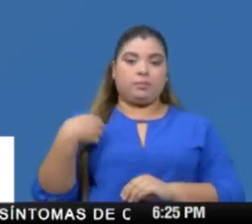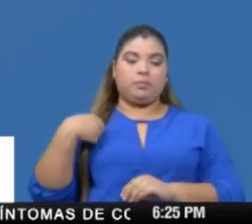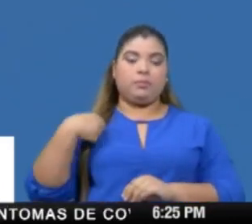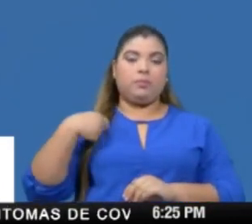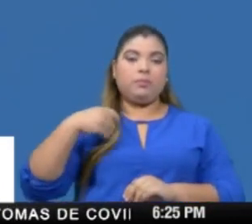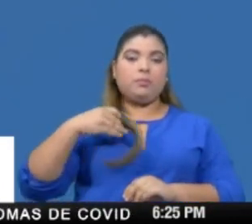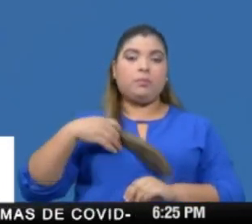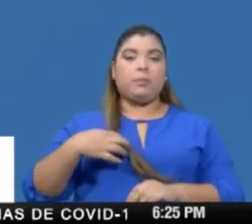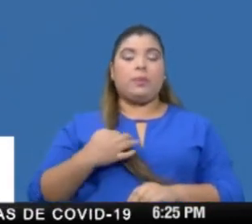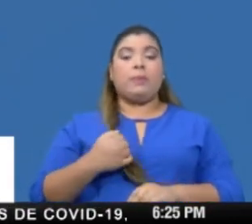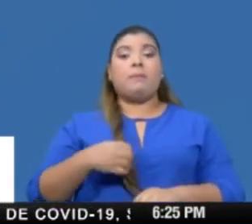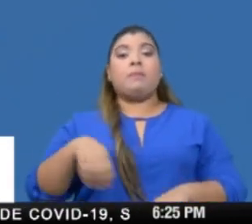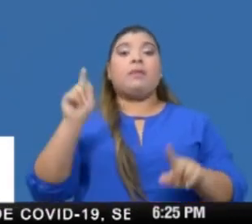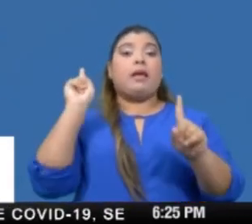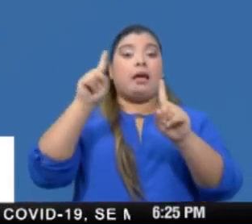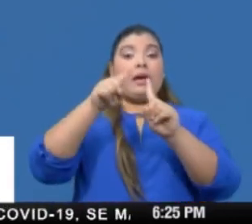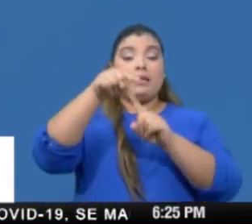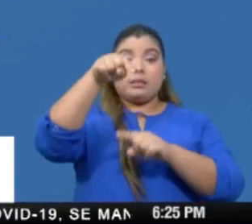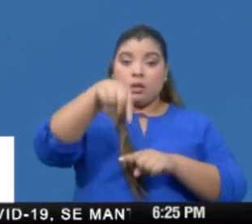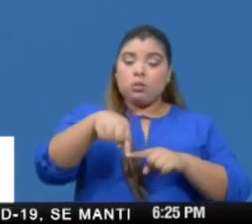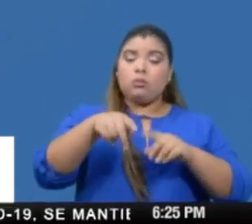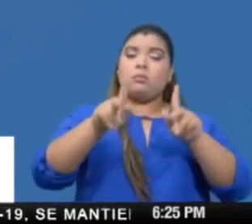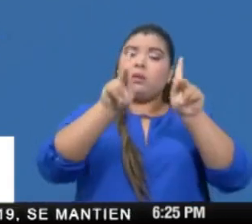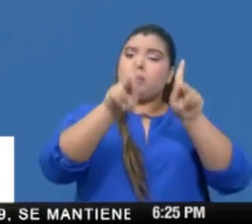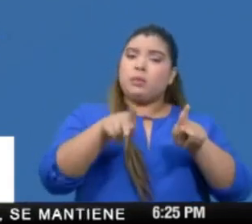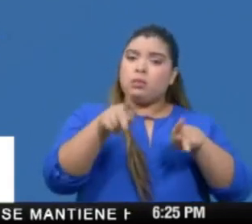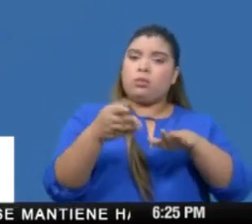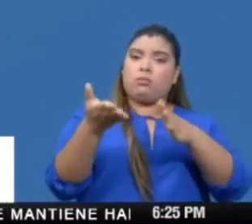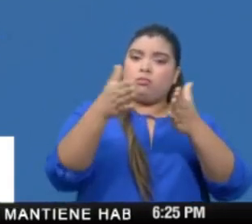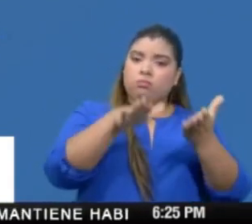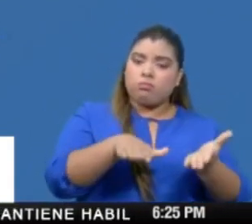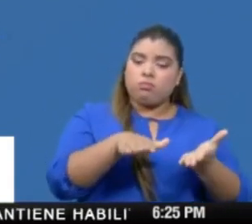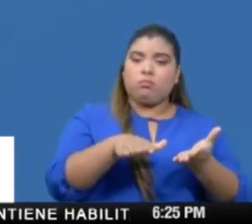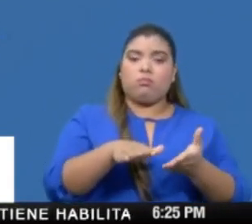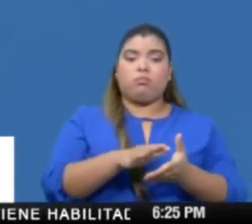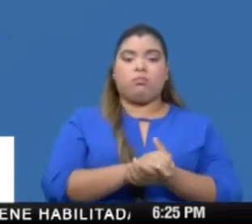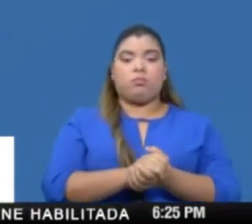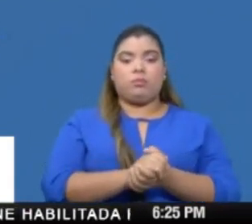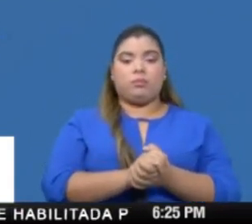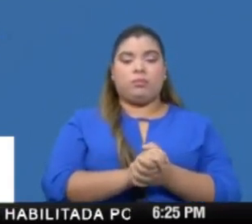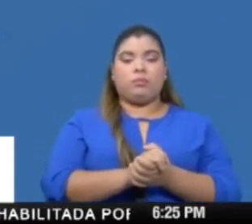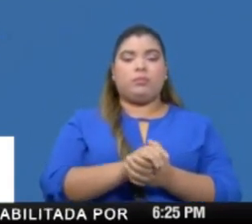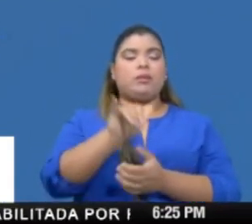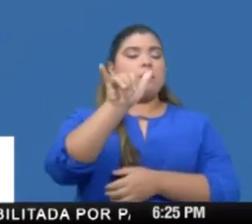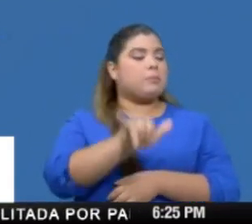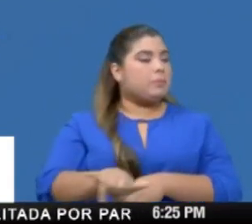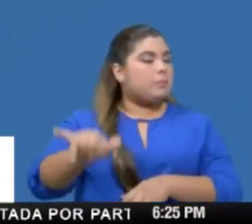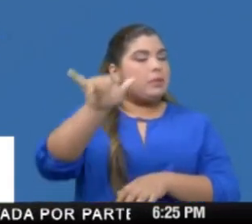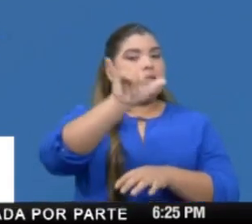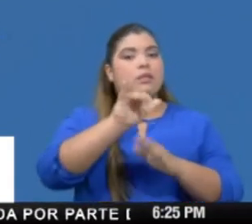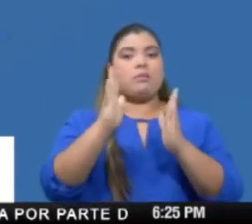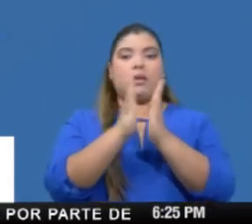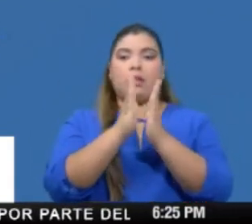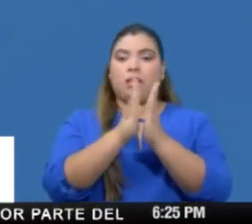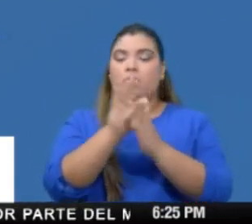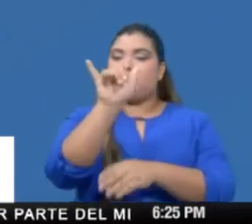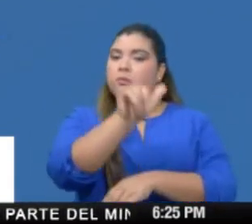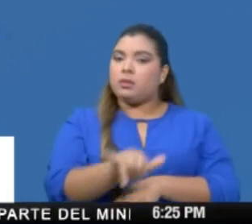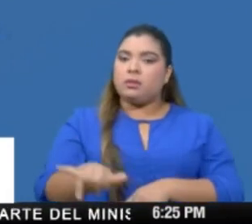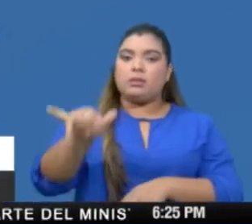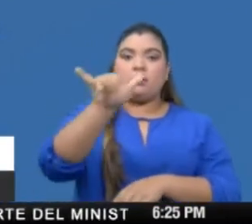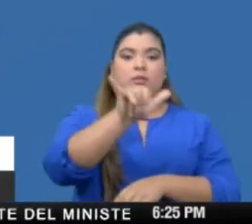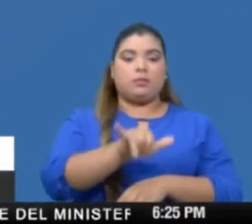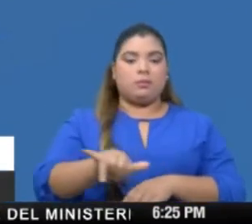Hasta la fecha, número de casos y defunciones se mantiene la misma tendencia. La mayoría de los